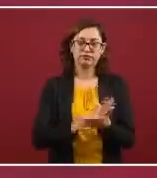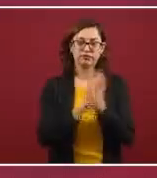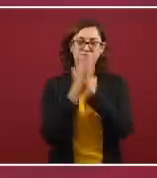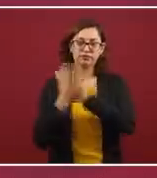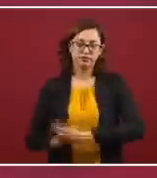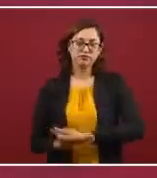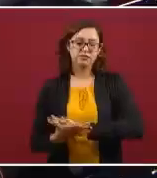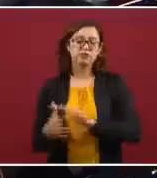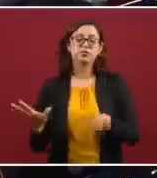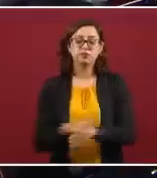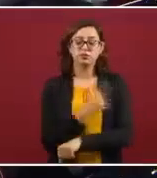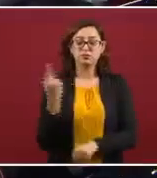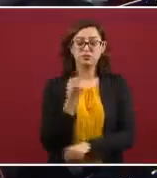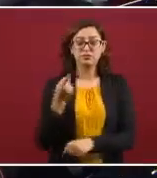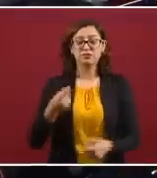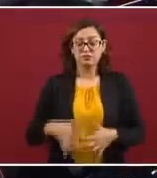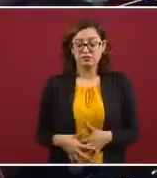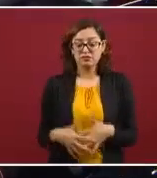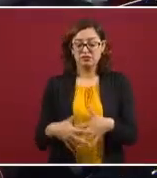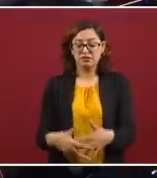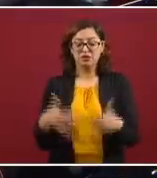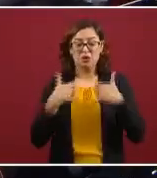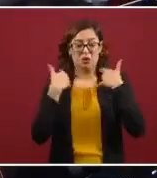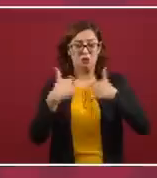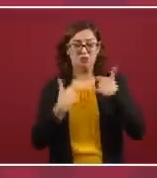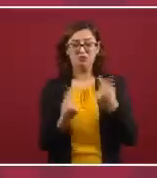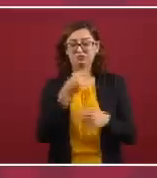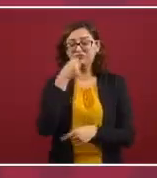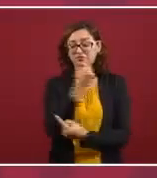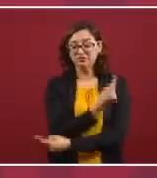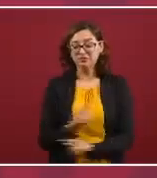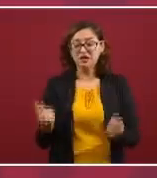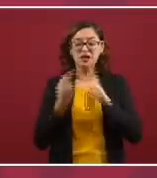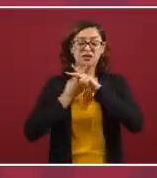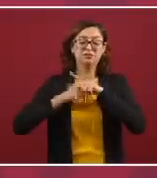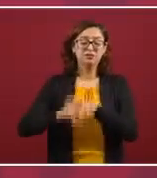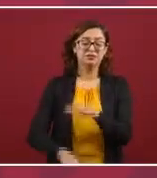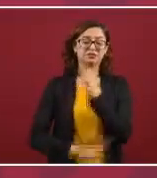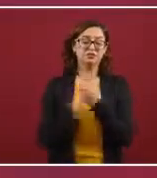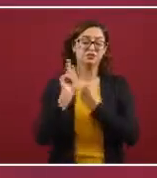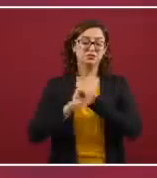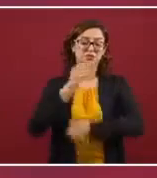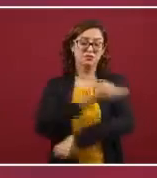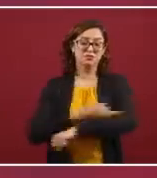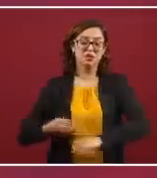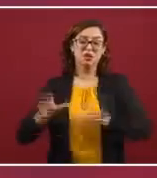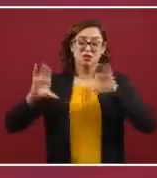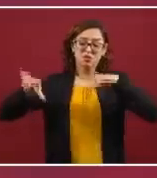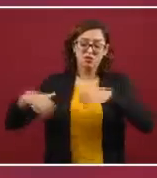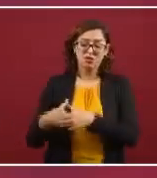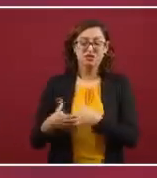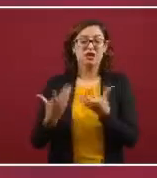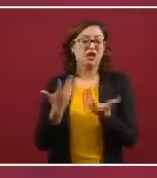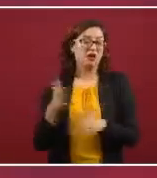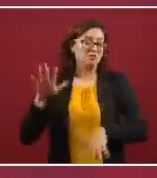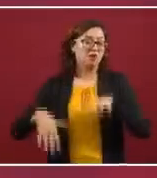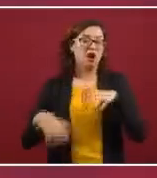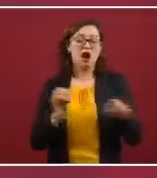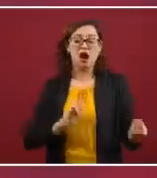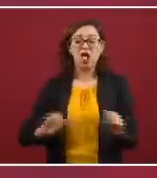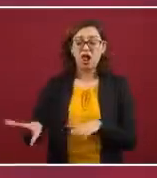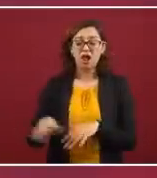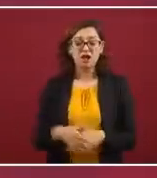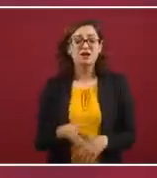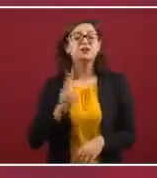origina en la familia, en la comunidad, y que se ha abandonado en muchas de las instancias. Estamos ciertos de que en la